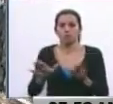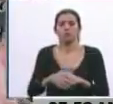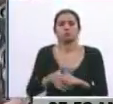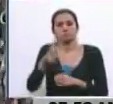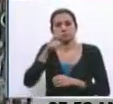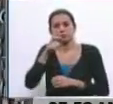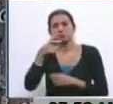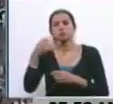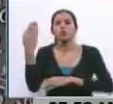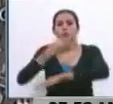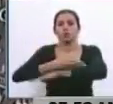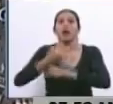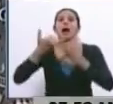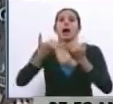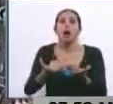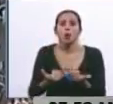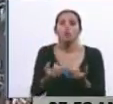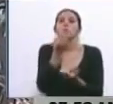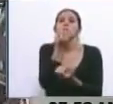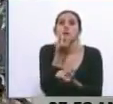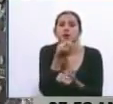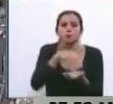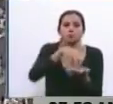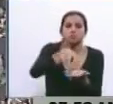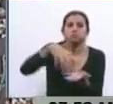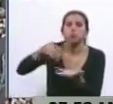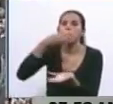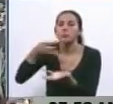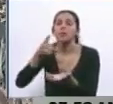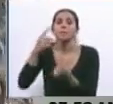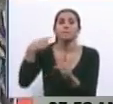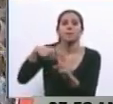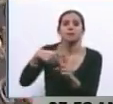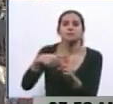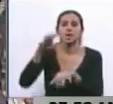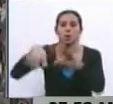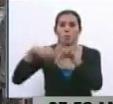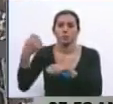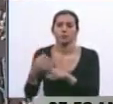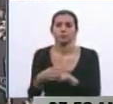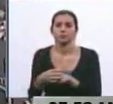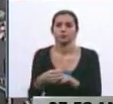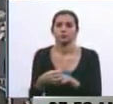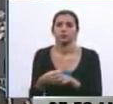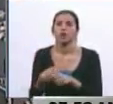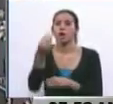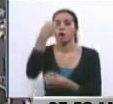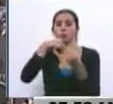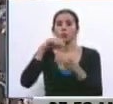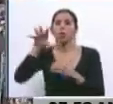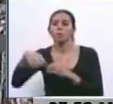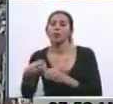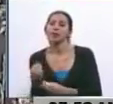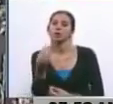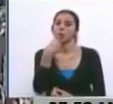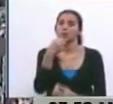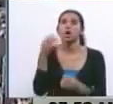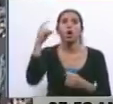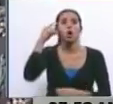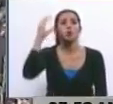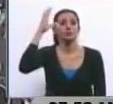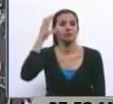la buena distribución dentro del país y el consumo. O sea, que sea un consumo consciente. Nosotros